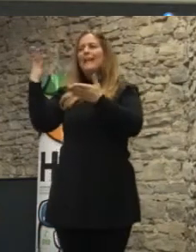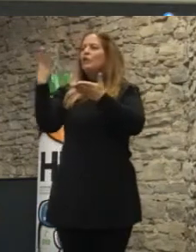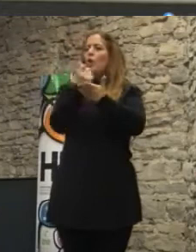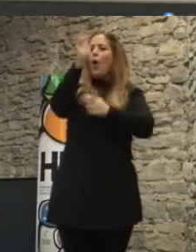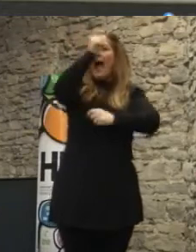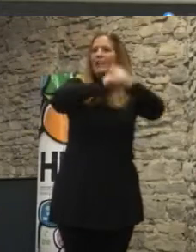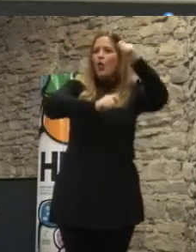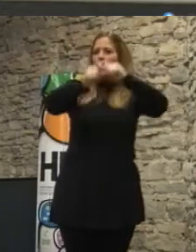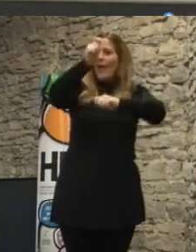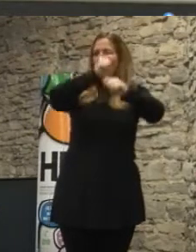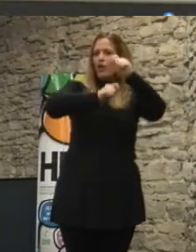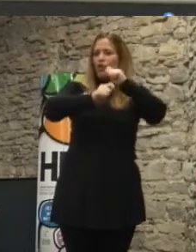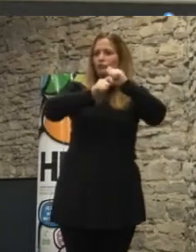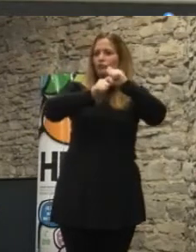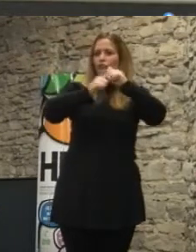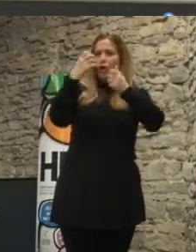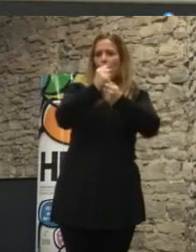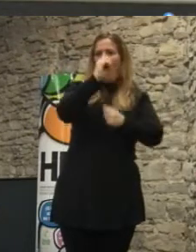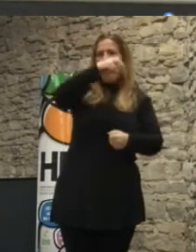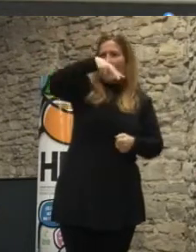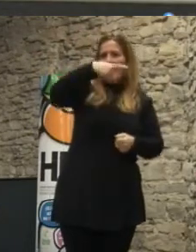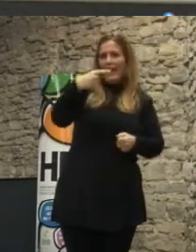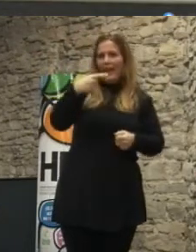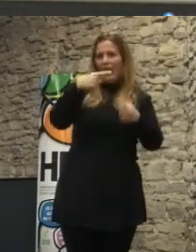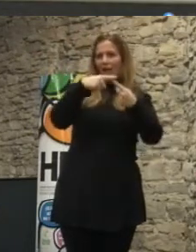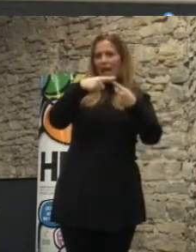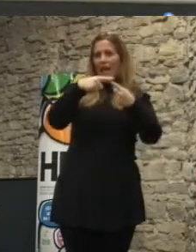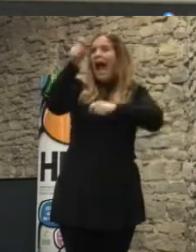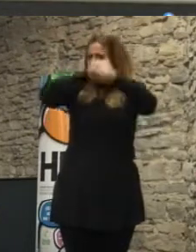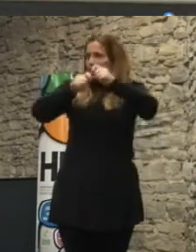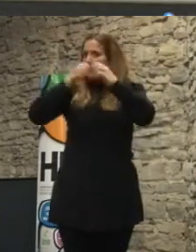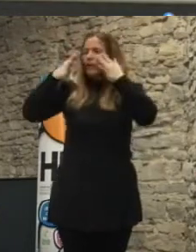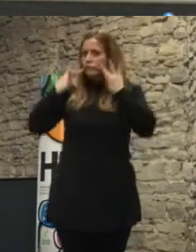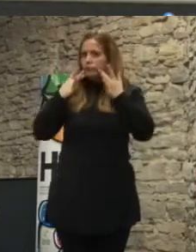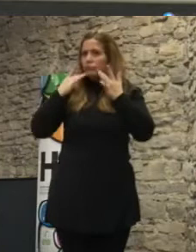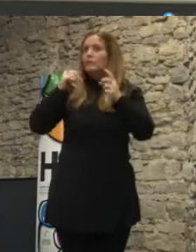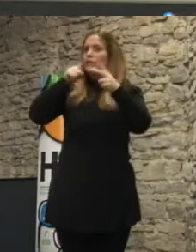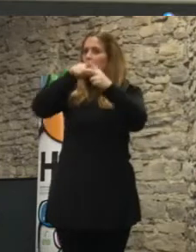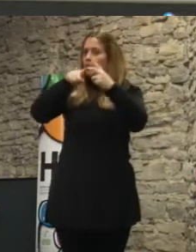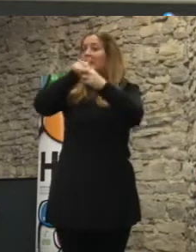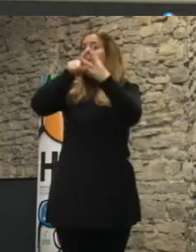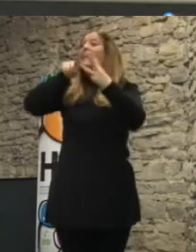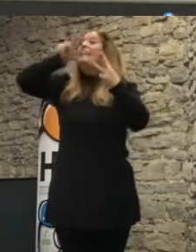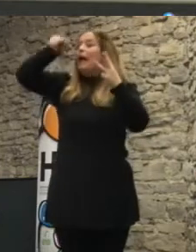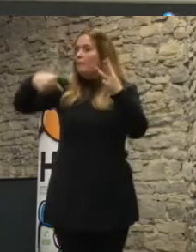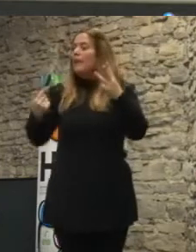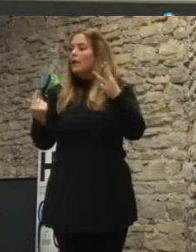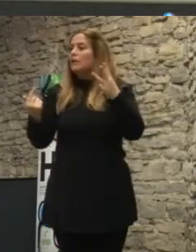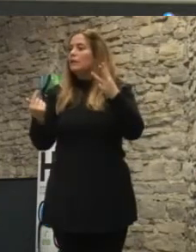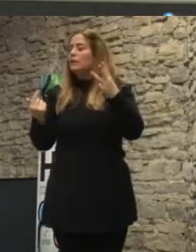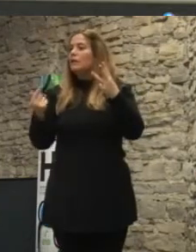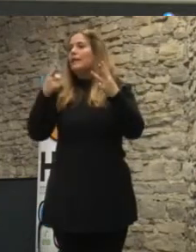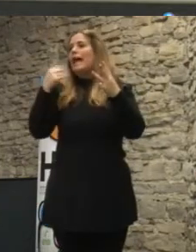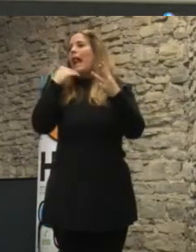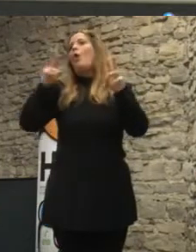asociacionismo, la ONG, las asociaciones como tales y también todo ese otro novedad